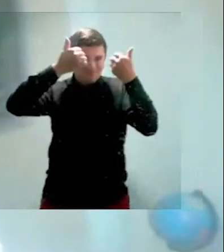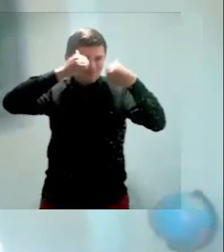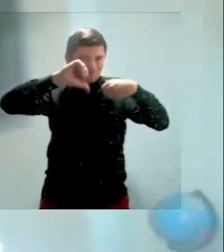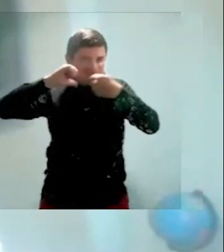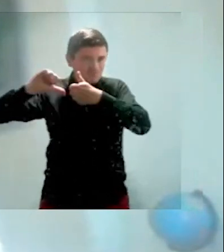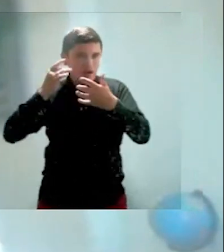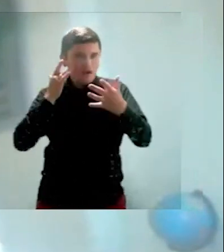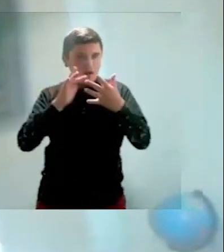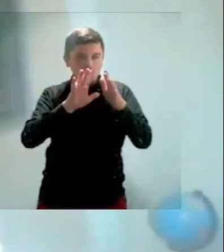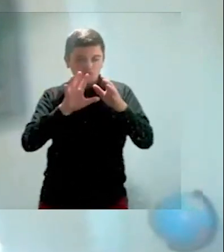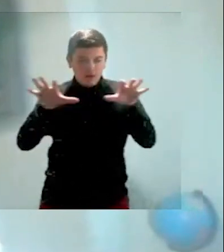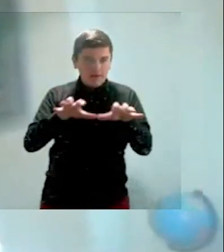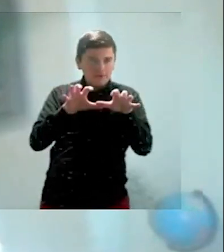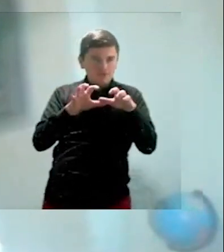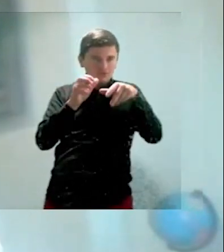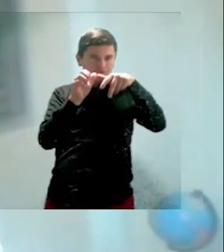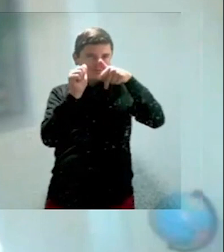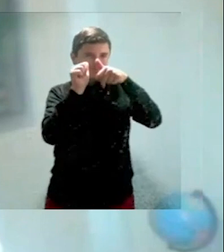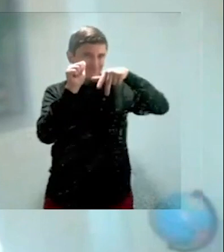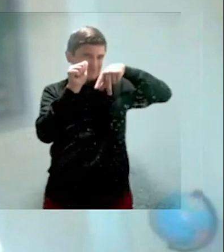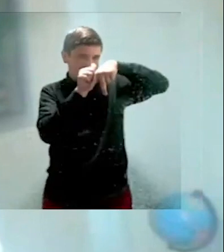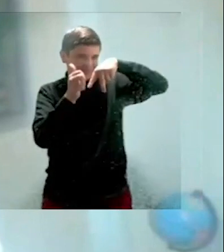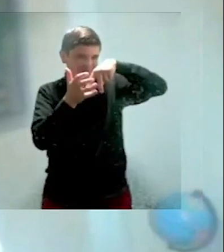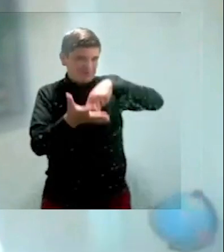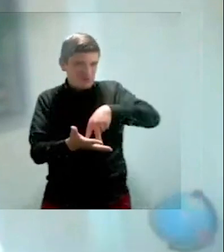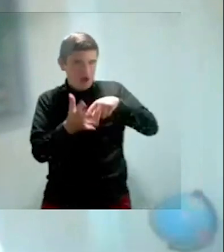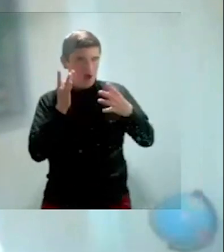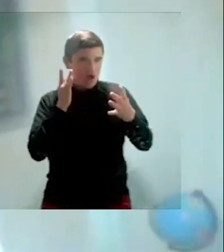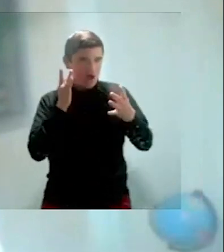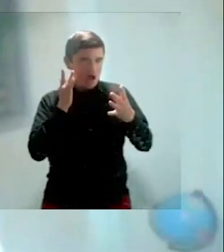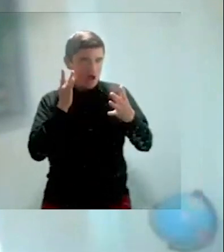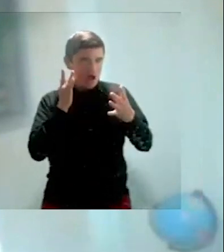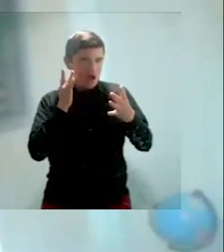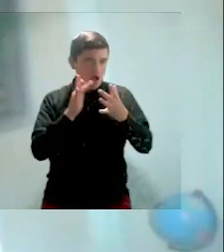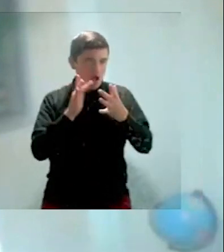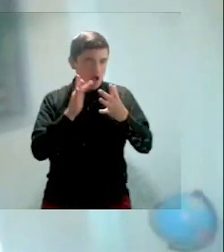social por vía de tutela, debía demostrar que era una persona que estaba